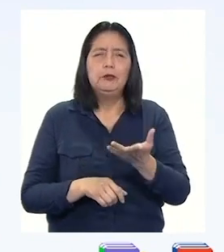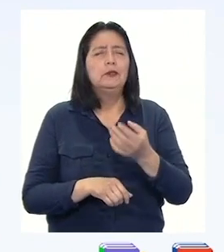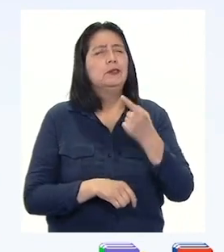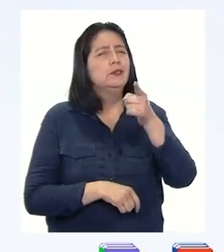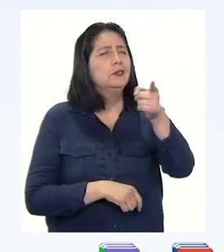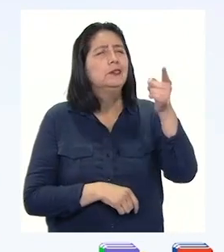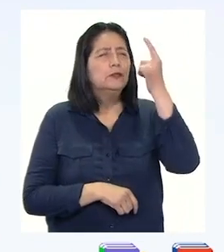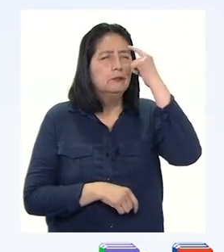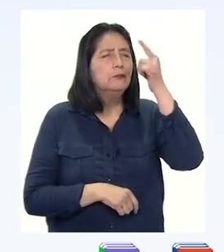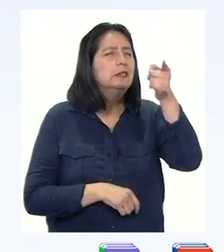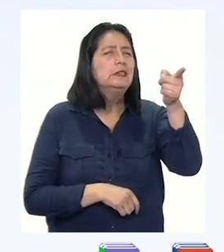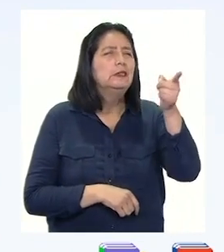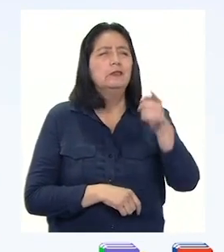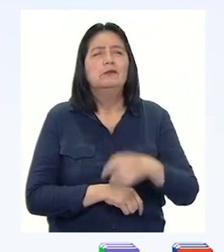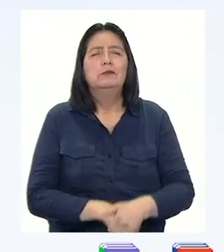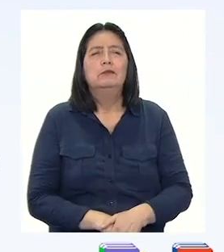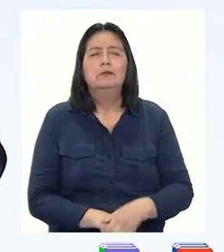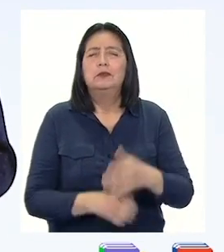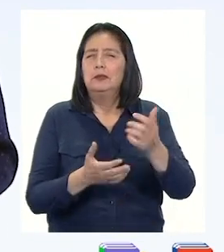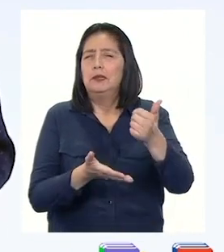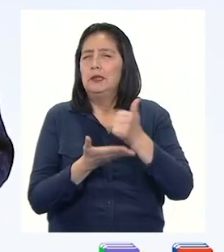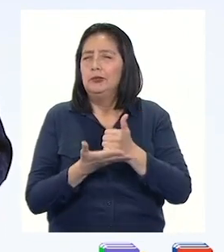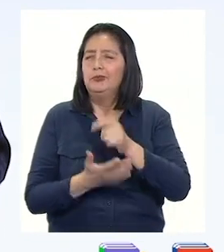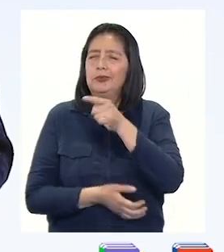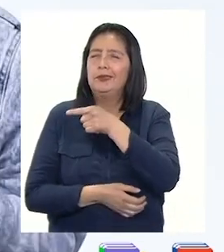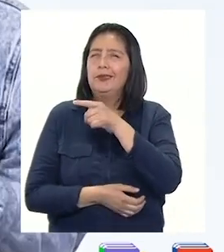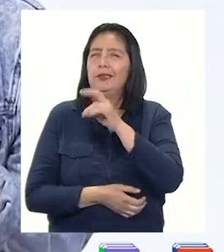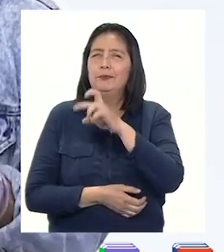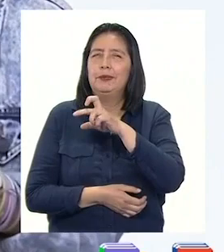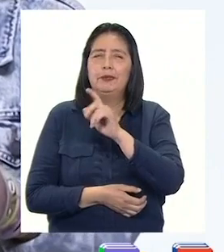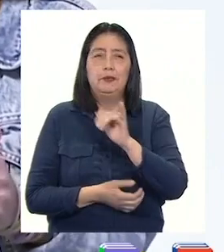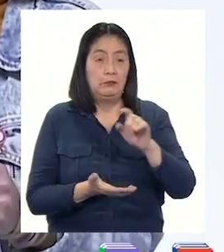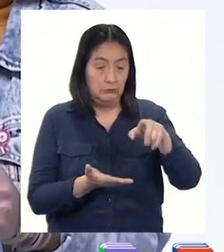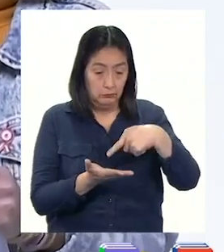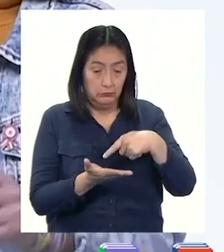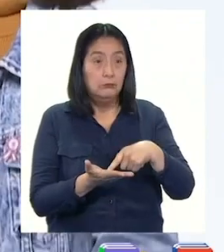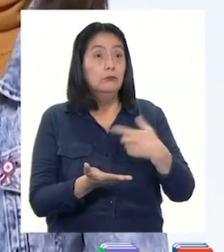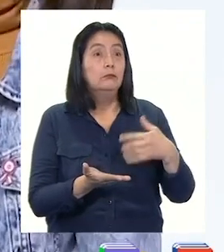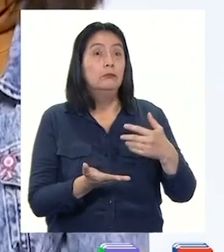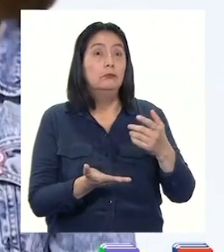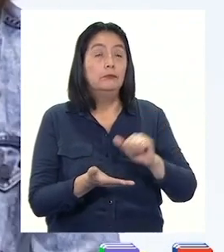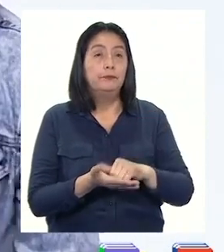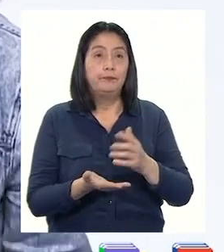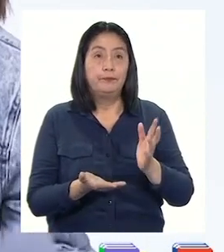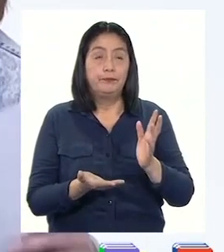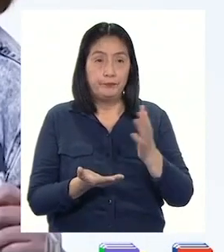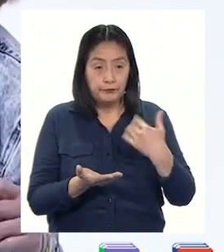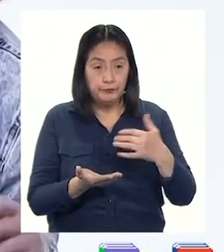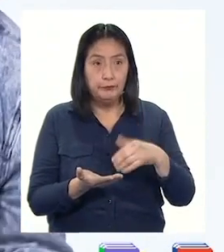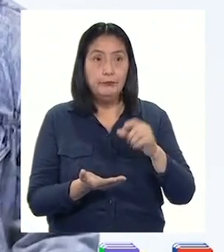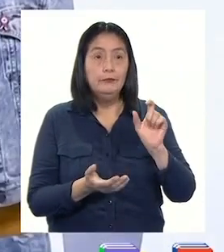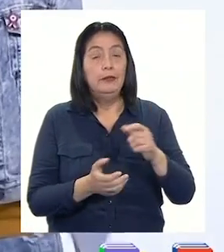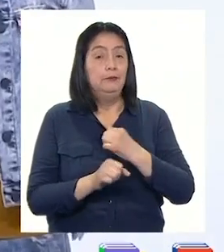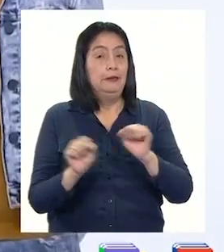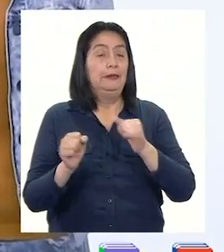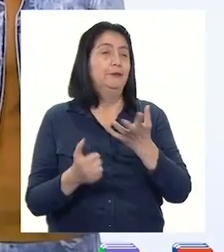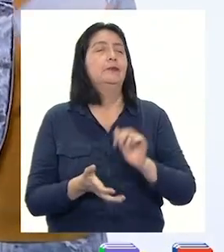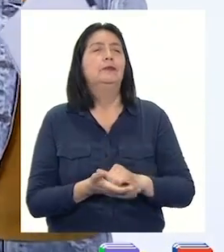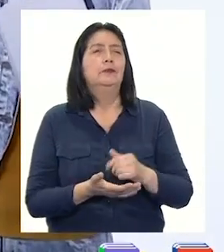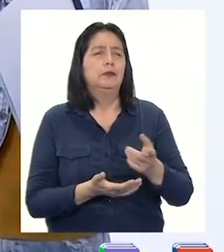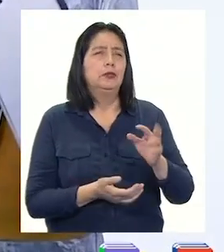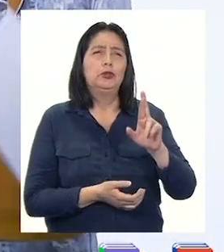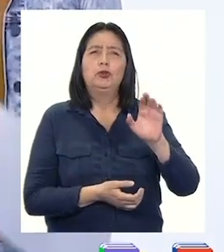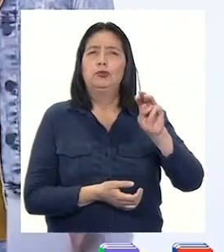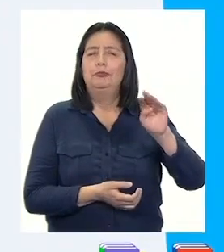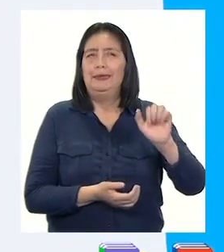¿Qué piensan en casa? ¿Ayudan a Patricia? ¡Mensaje nuevo! ¡Uf! Alguien a mi rescate. Es